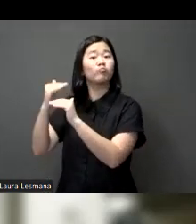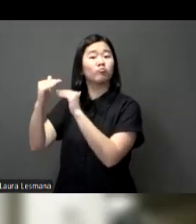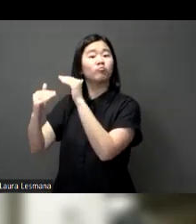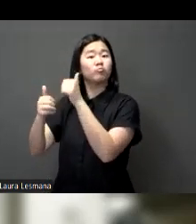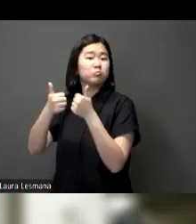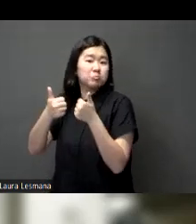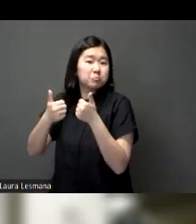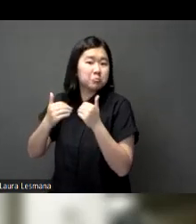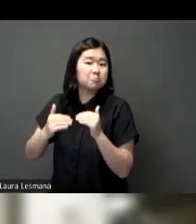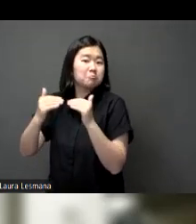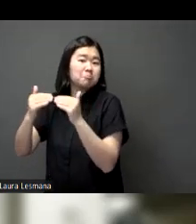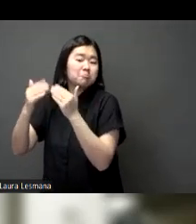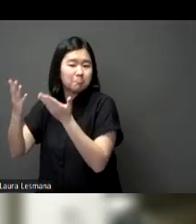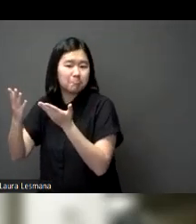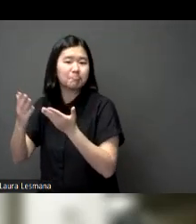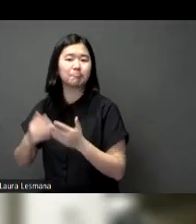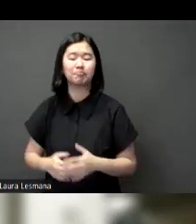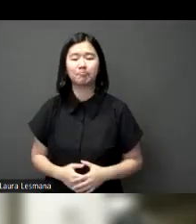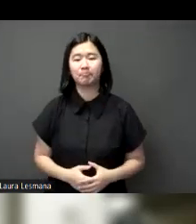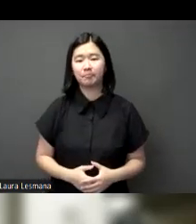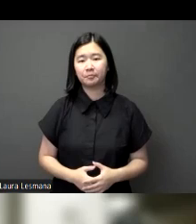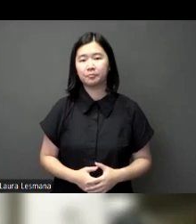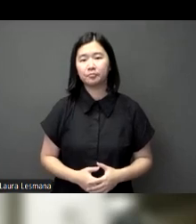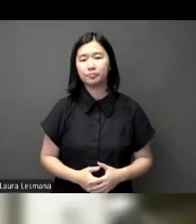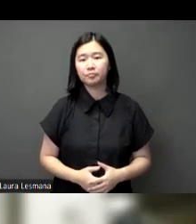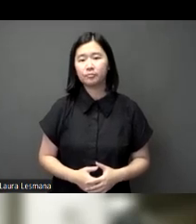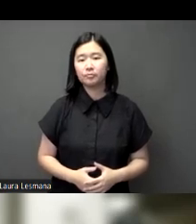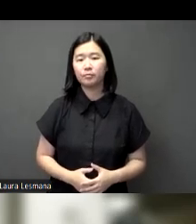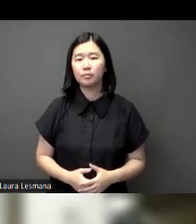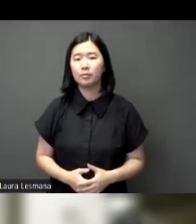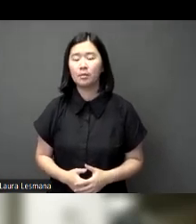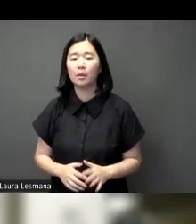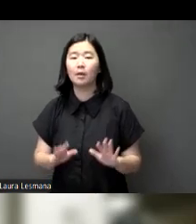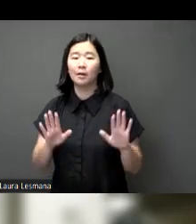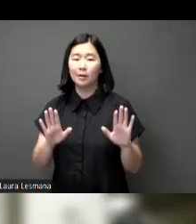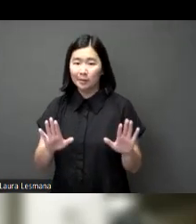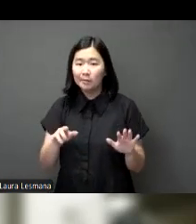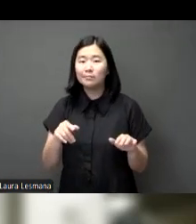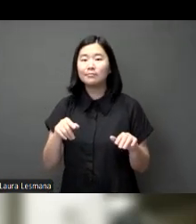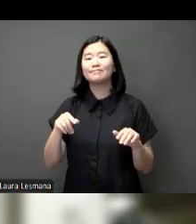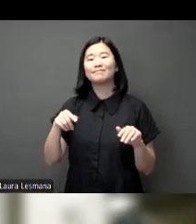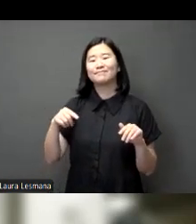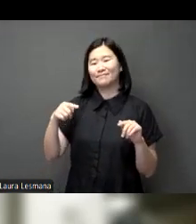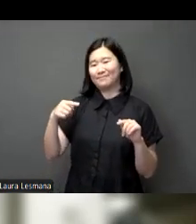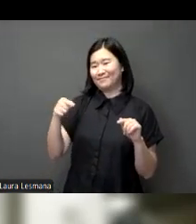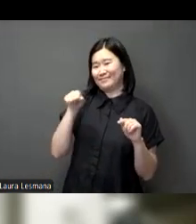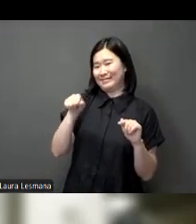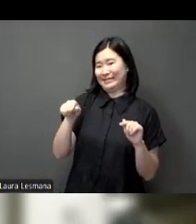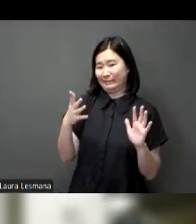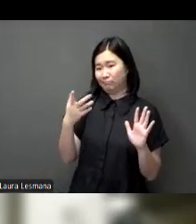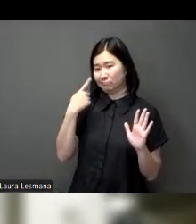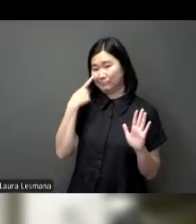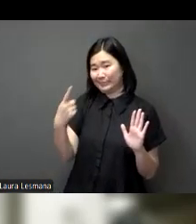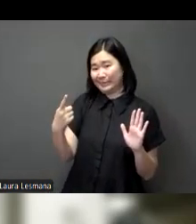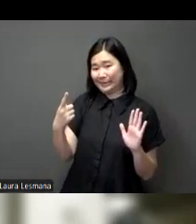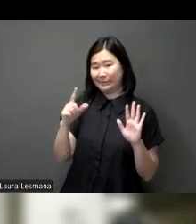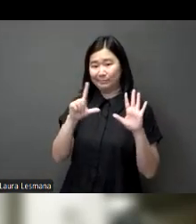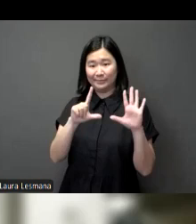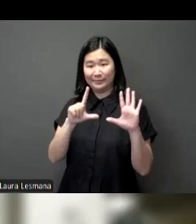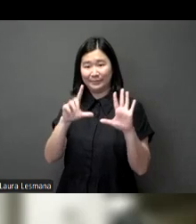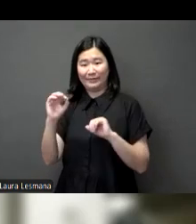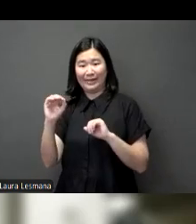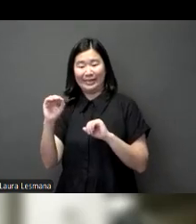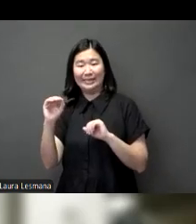exfoliativa cervical, dentro de las intervenciones para poder eliminar el cáncer cervicuterino. A lo largo de los años se creó